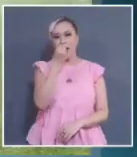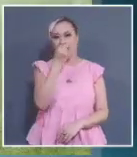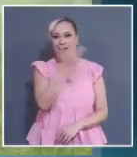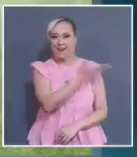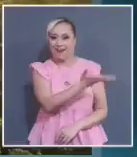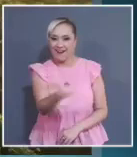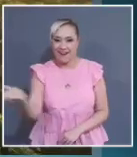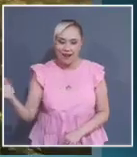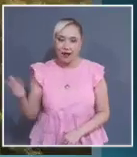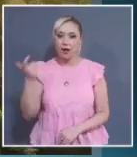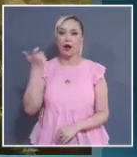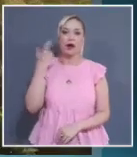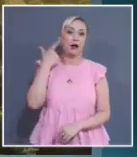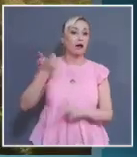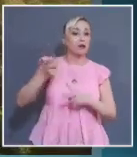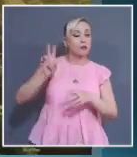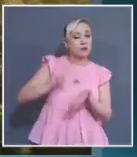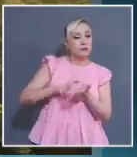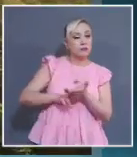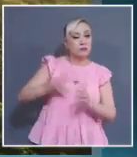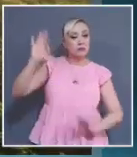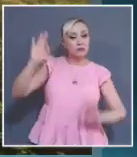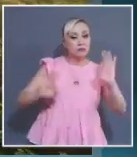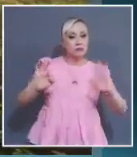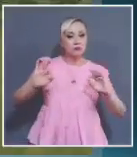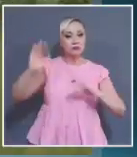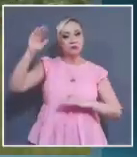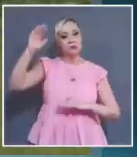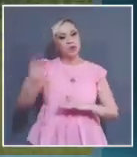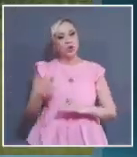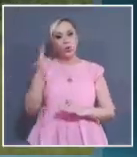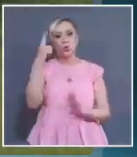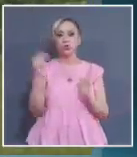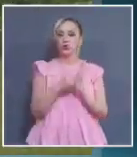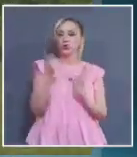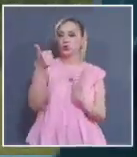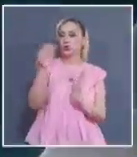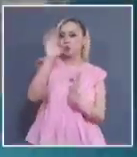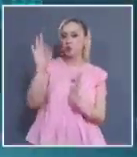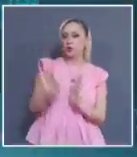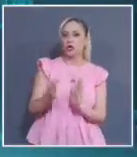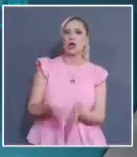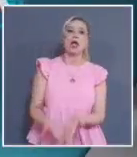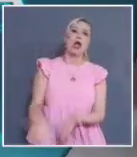alimentos de la FAO retrocedió 1.6% respecto al mes pasado.